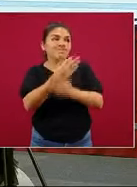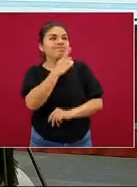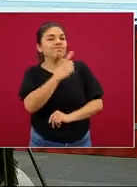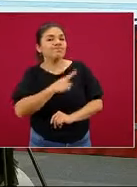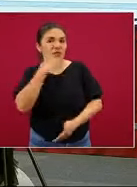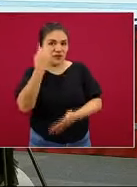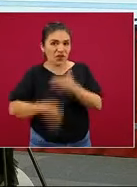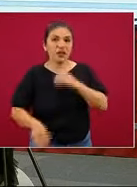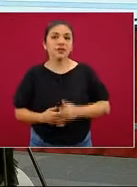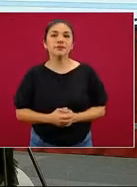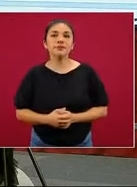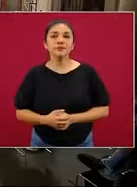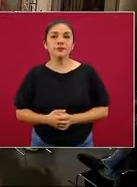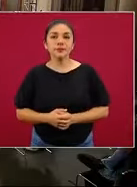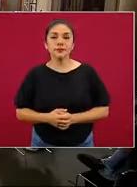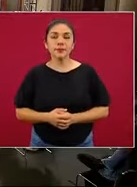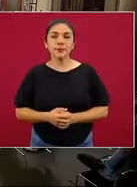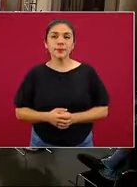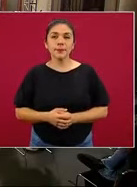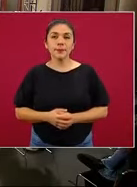resultados.